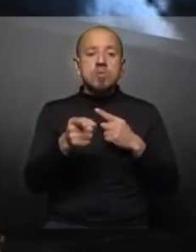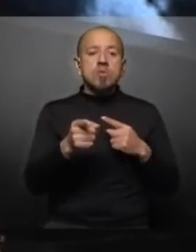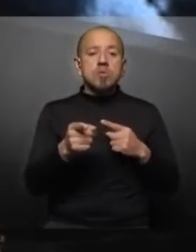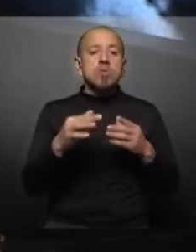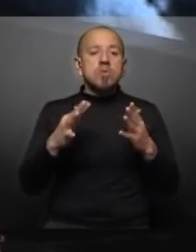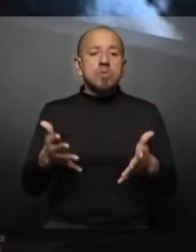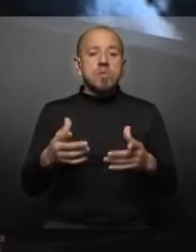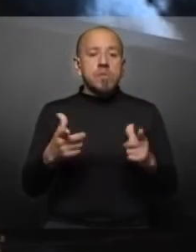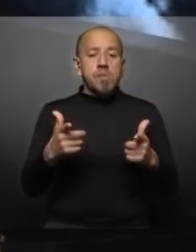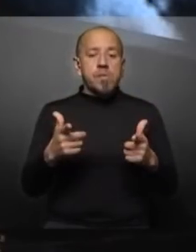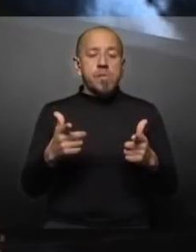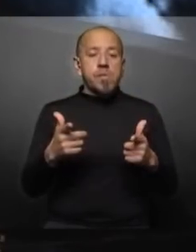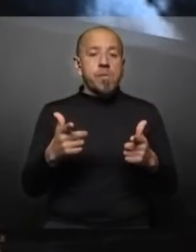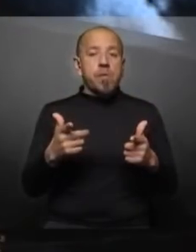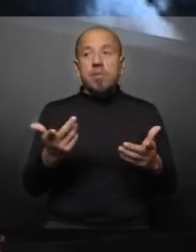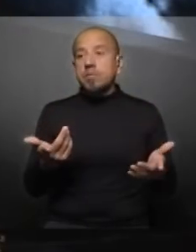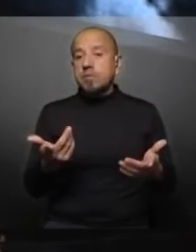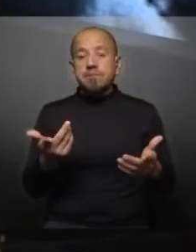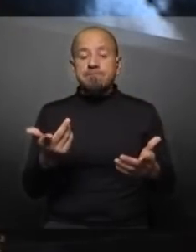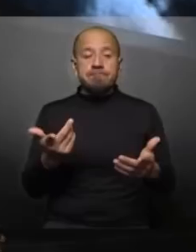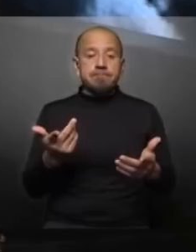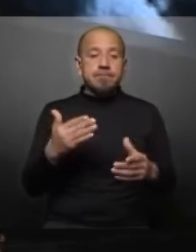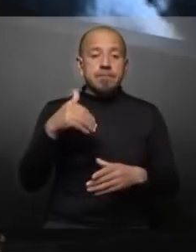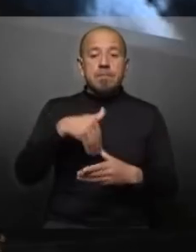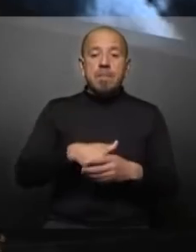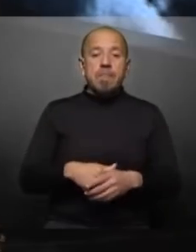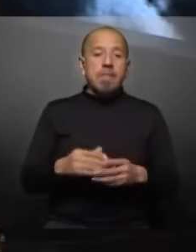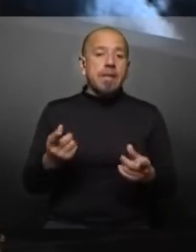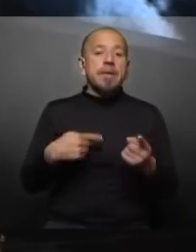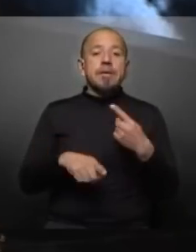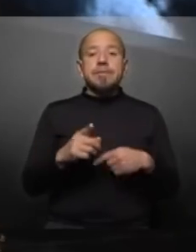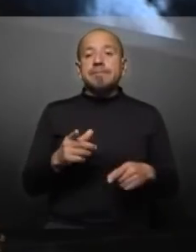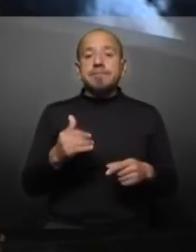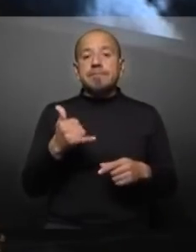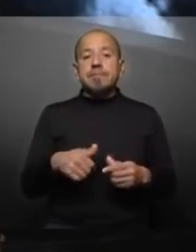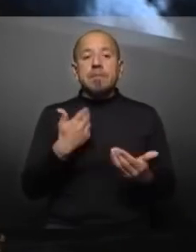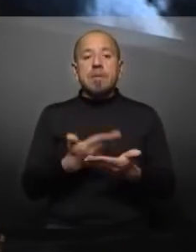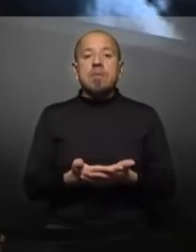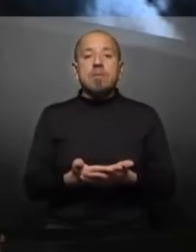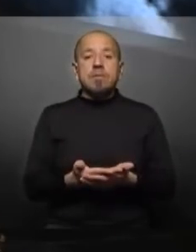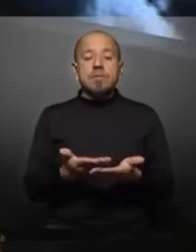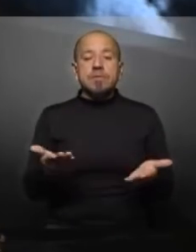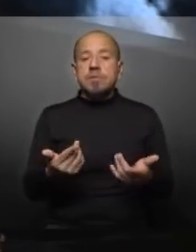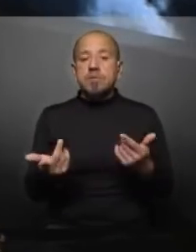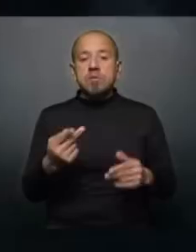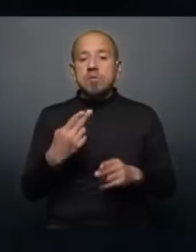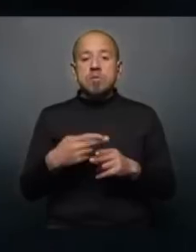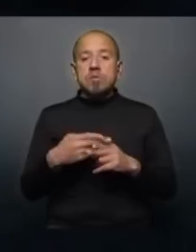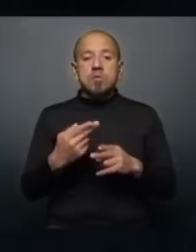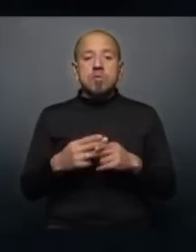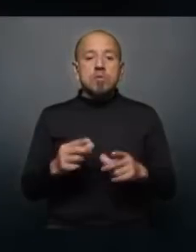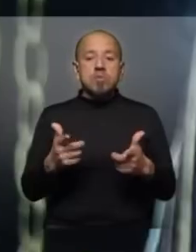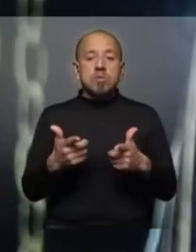tienen los votos necesarios Pues si los nombres que ellos quieren no tienen los votos necesarios deberían proponer otros nombres O sea no no no buscan consenso